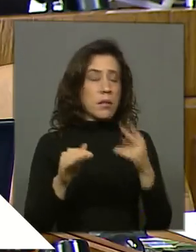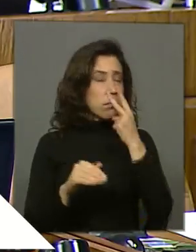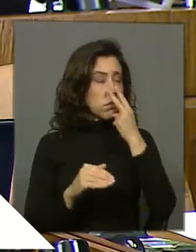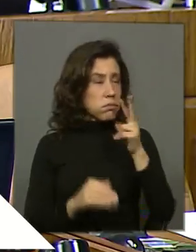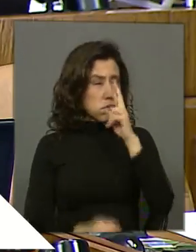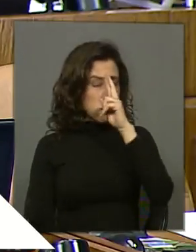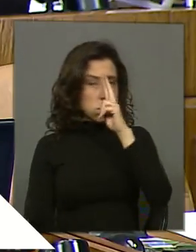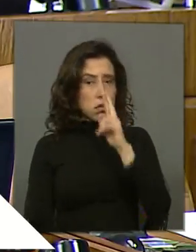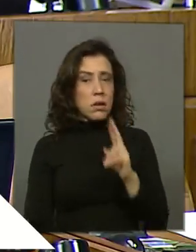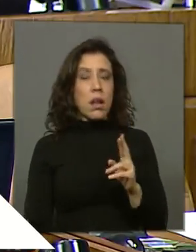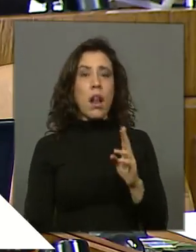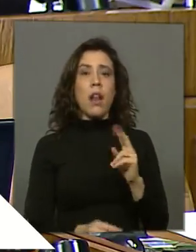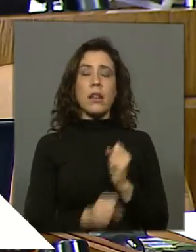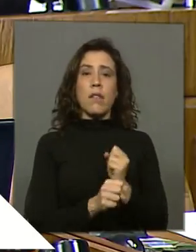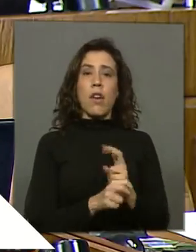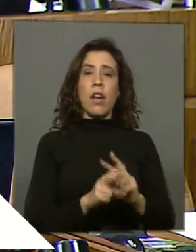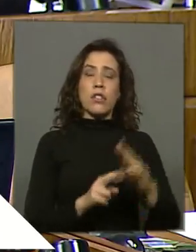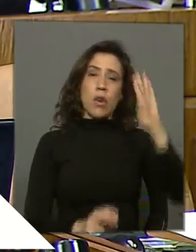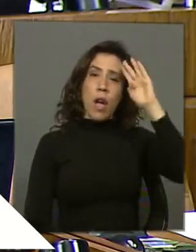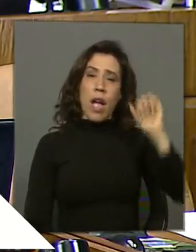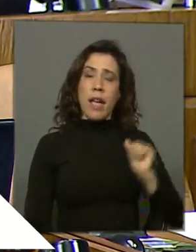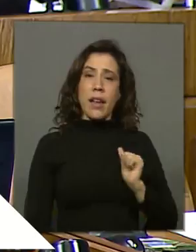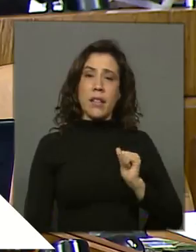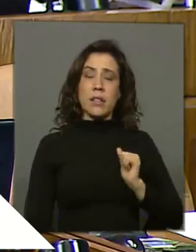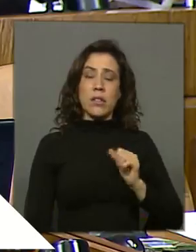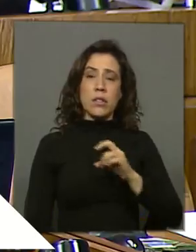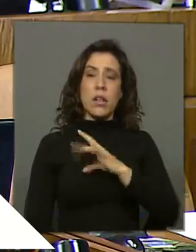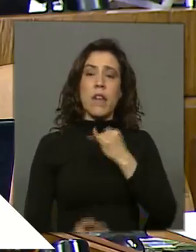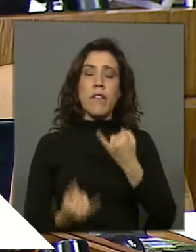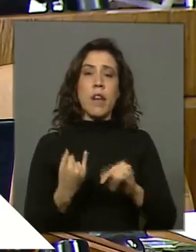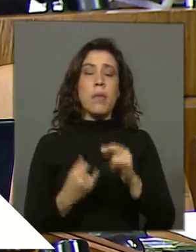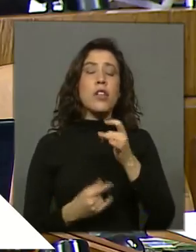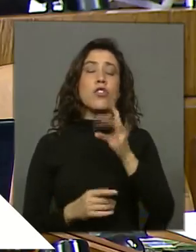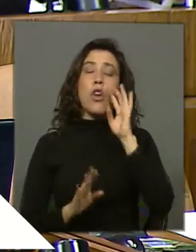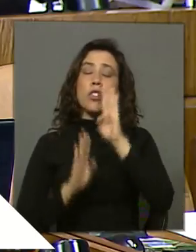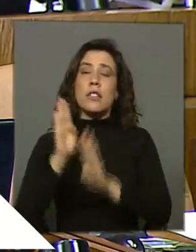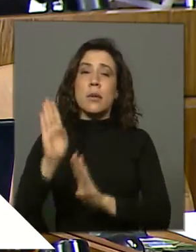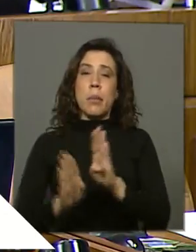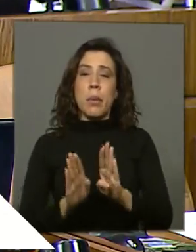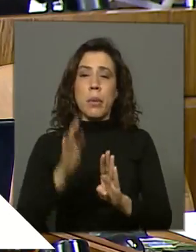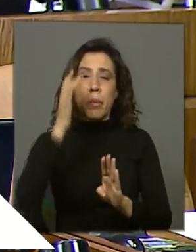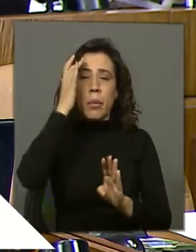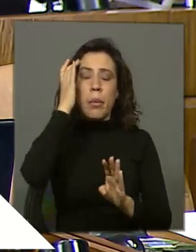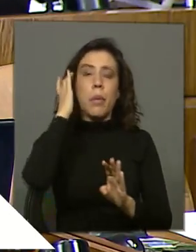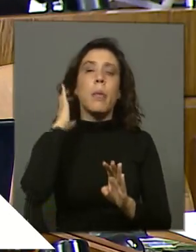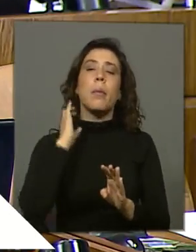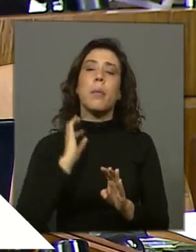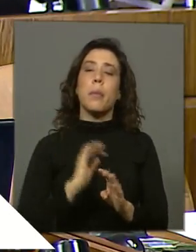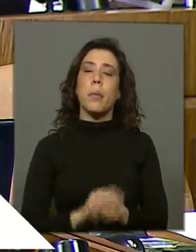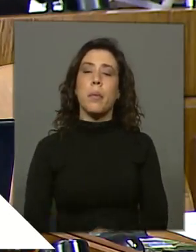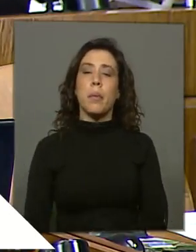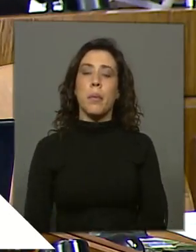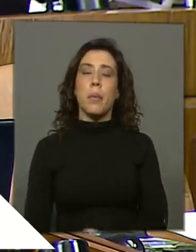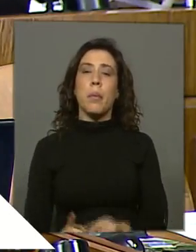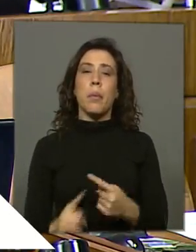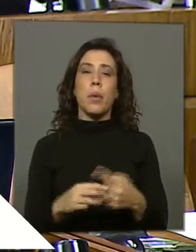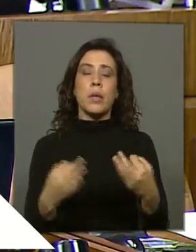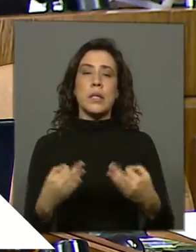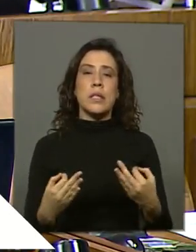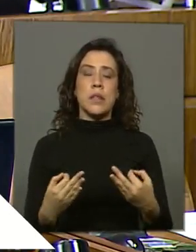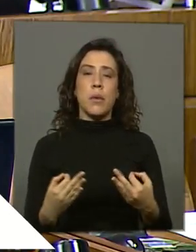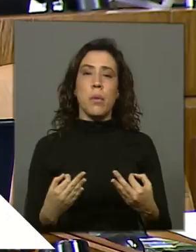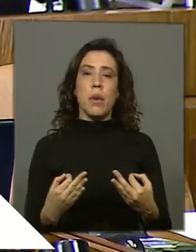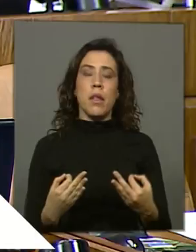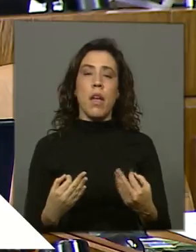atención del rol del ejército de Chile que al final del día solo veló en los hechos por la seguridad y la